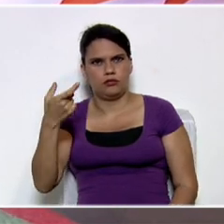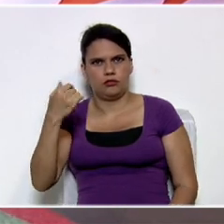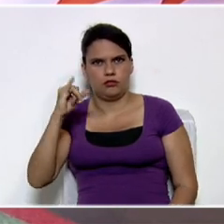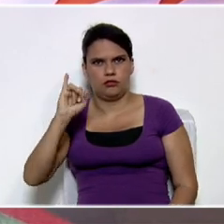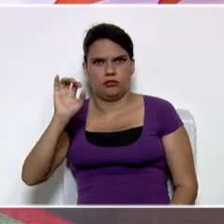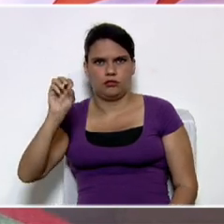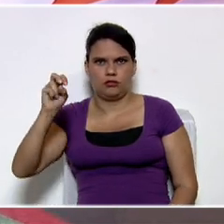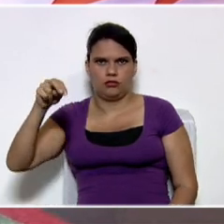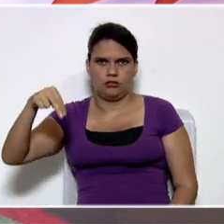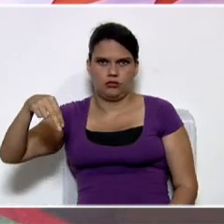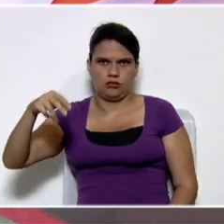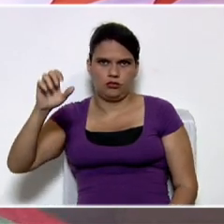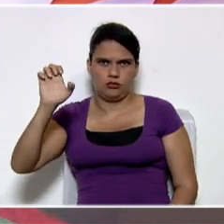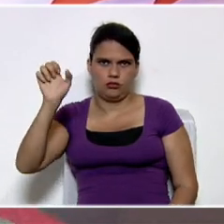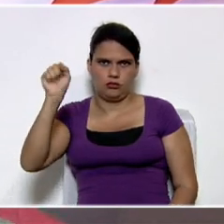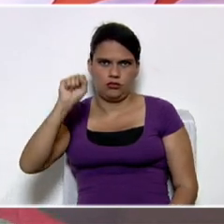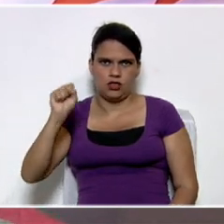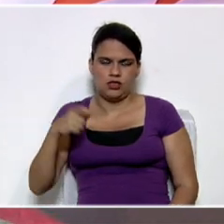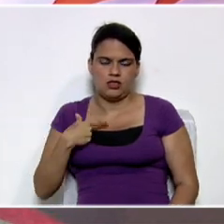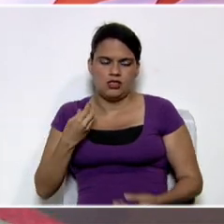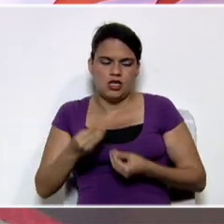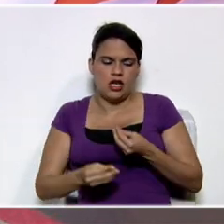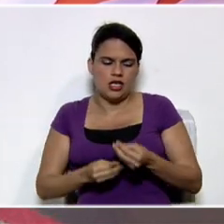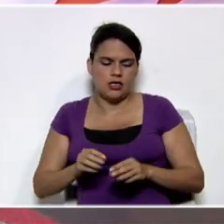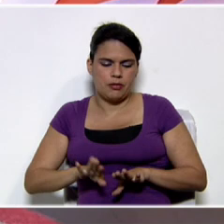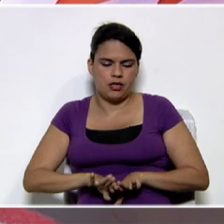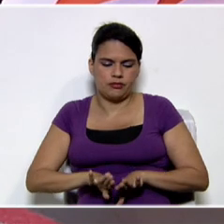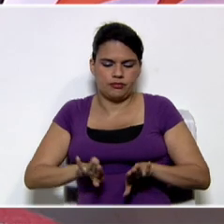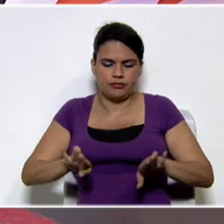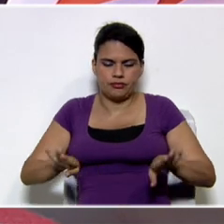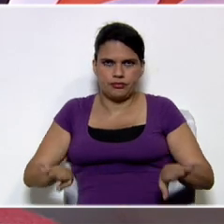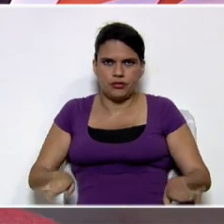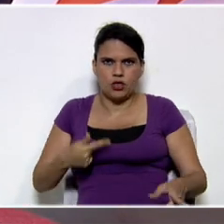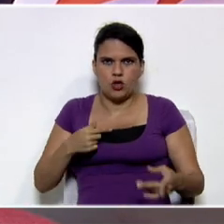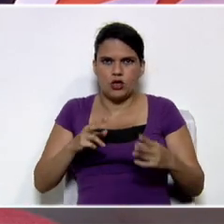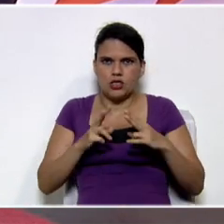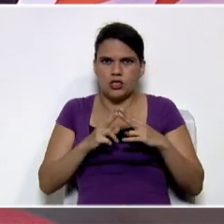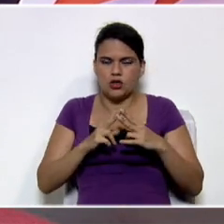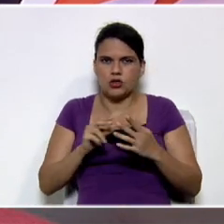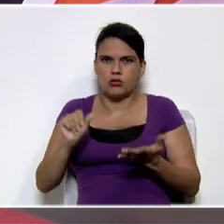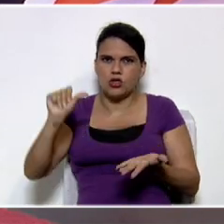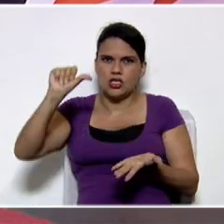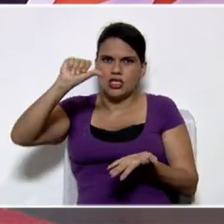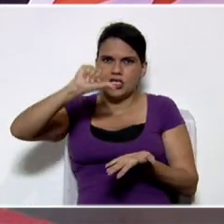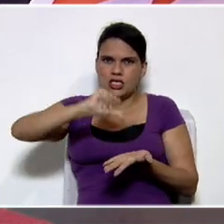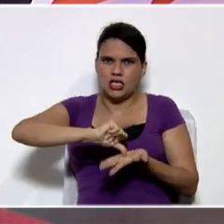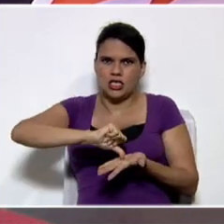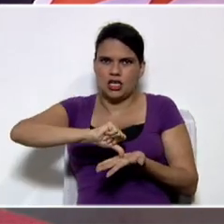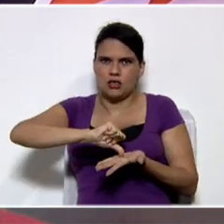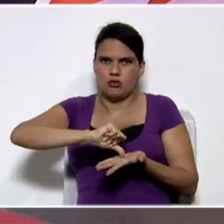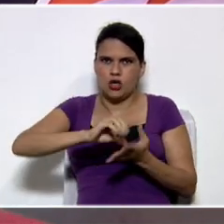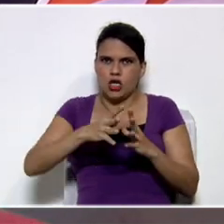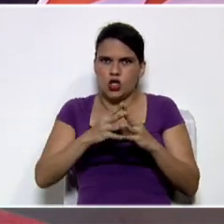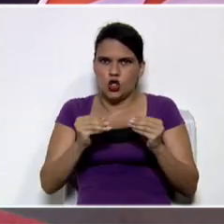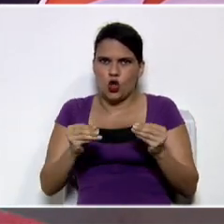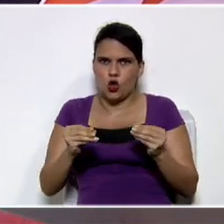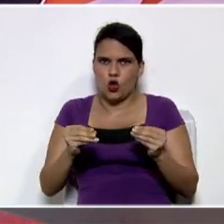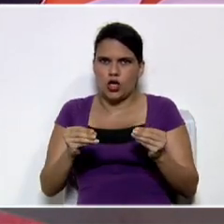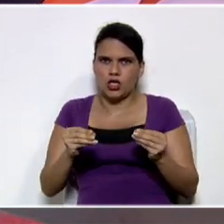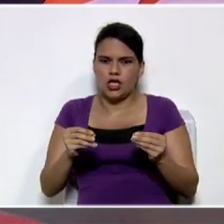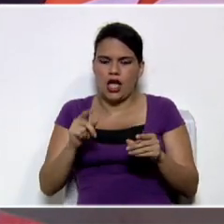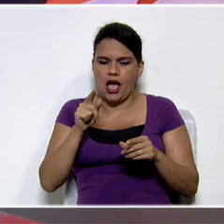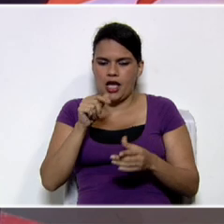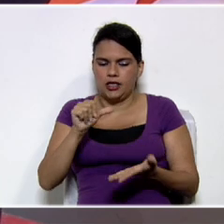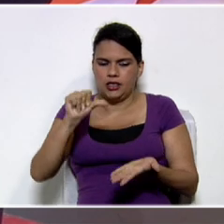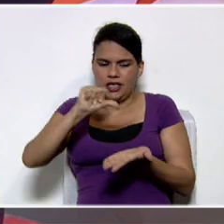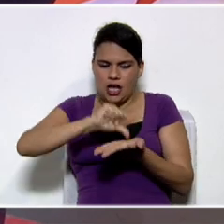para tratar de despejar o desapartar lo que se conoce como centralismo, en que todo esté abocado